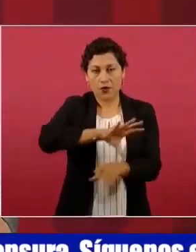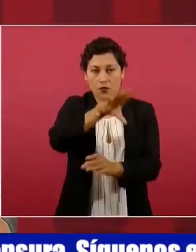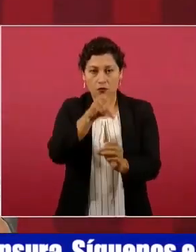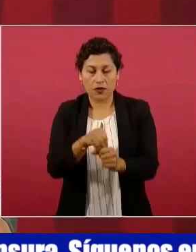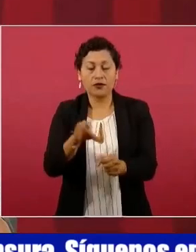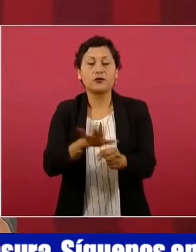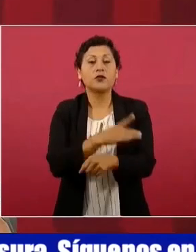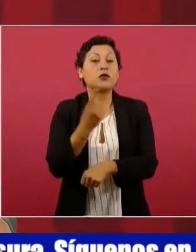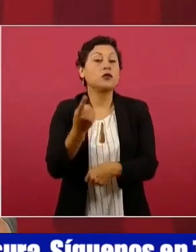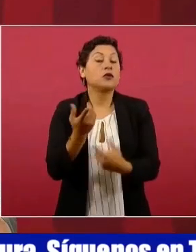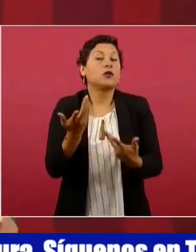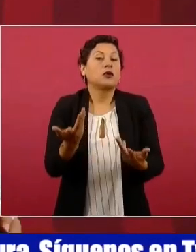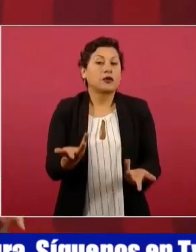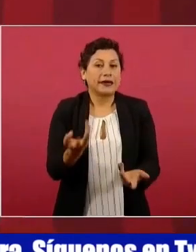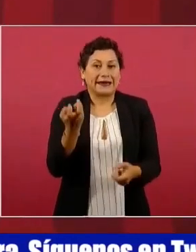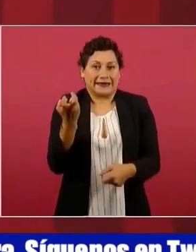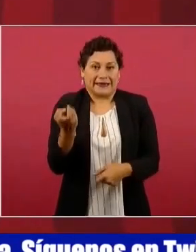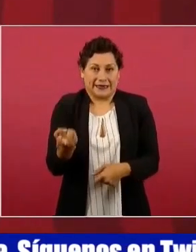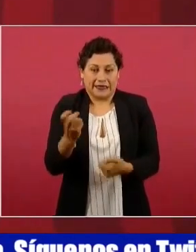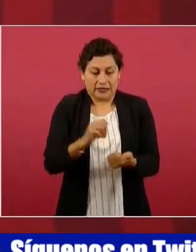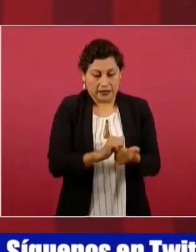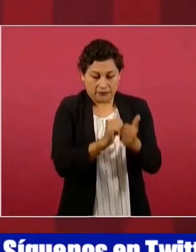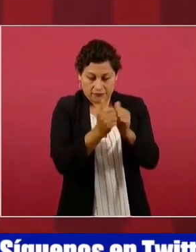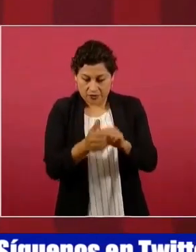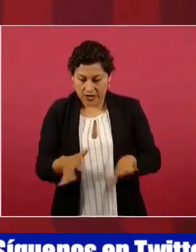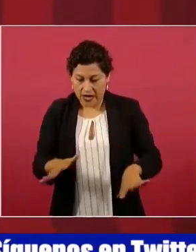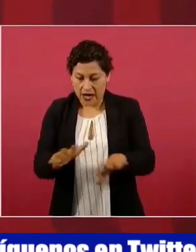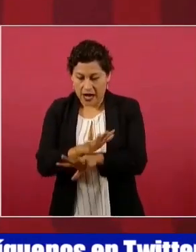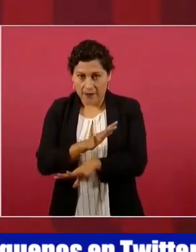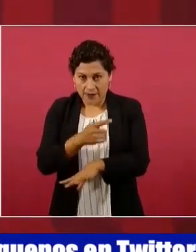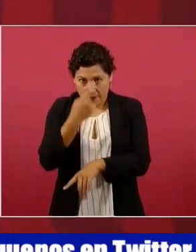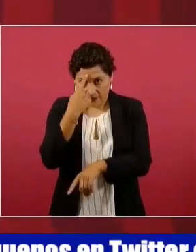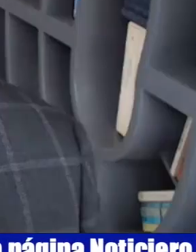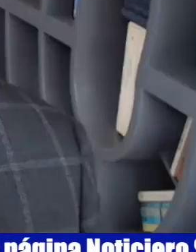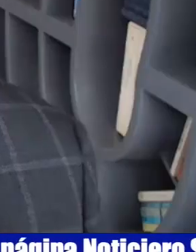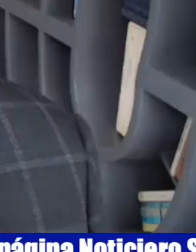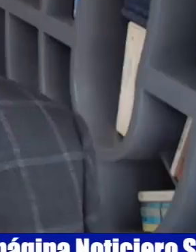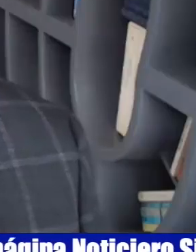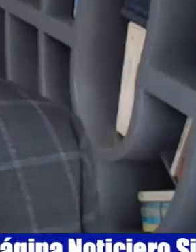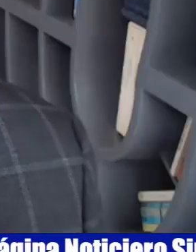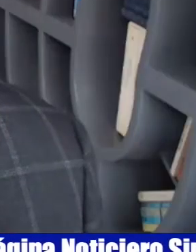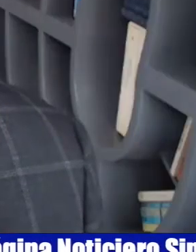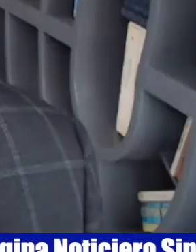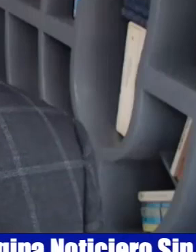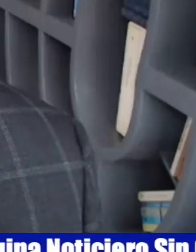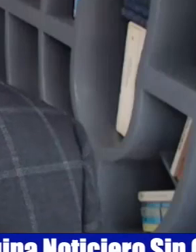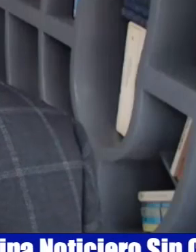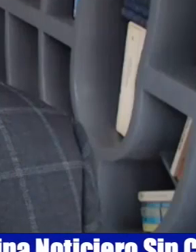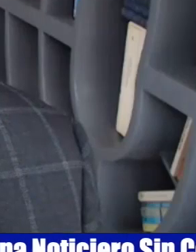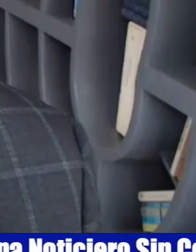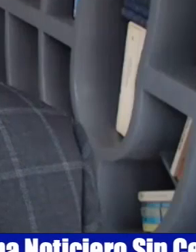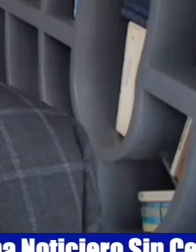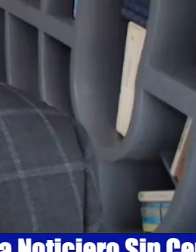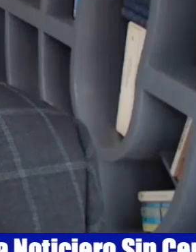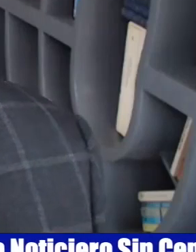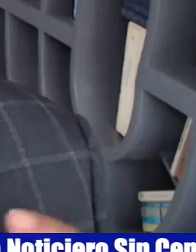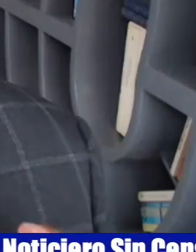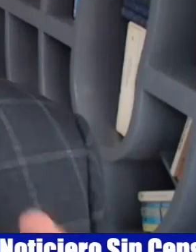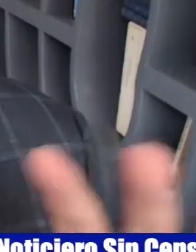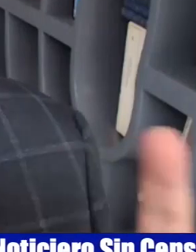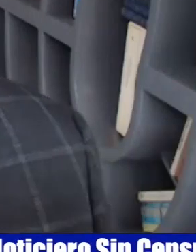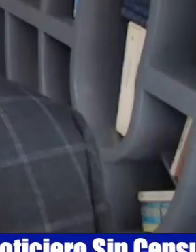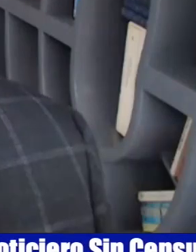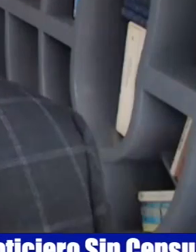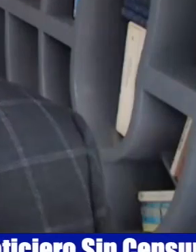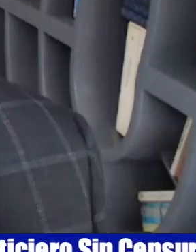tú pico de cera, callado, y vamos a darte chayote y vamos a darte contratos de publicidad para